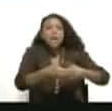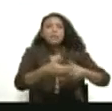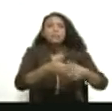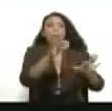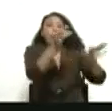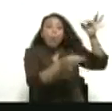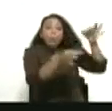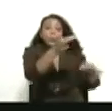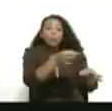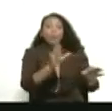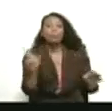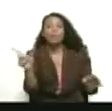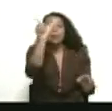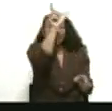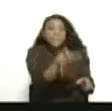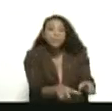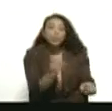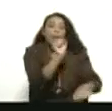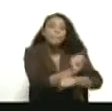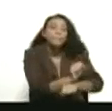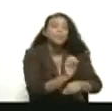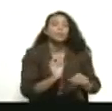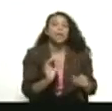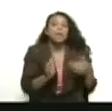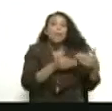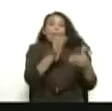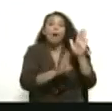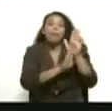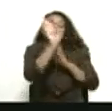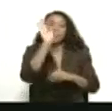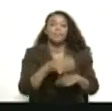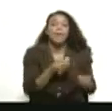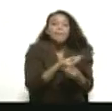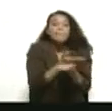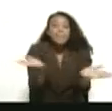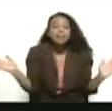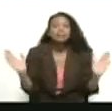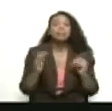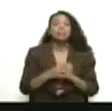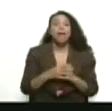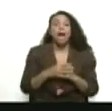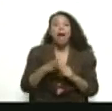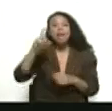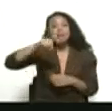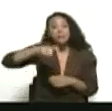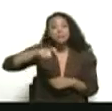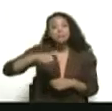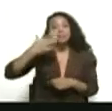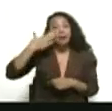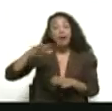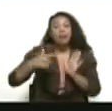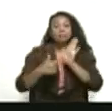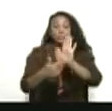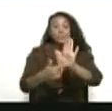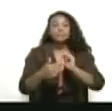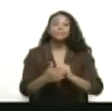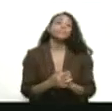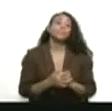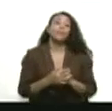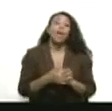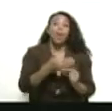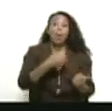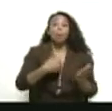y cooperar y que podamos avanzar y brindar como es necesario los